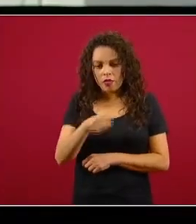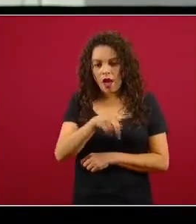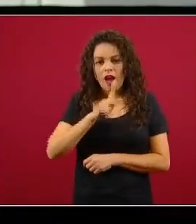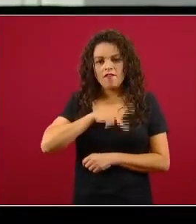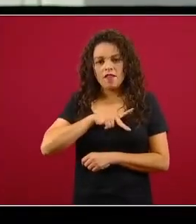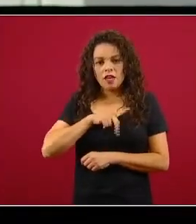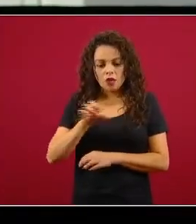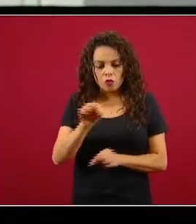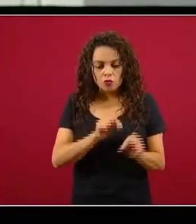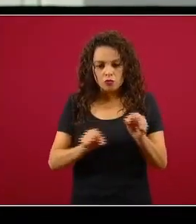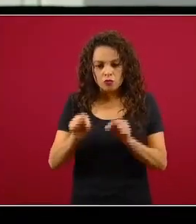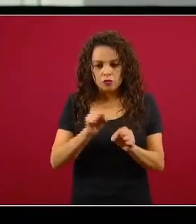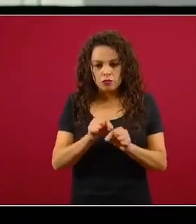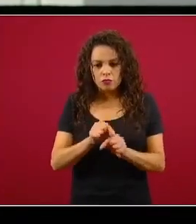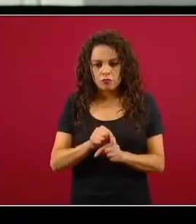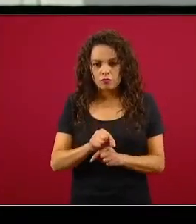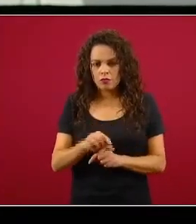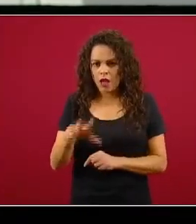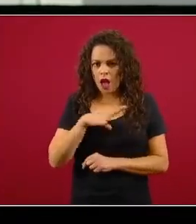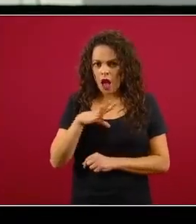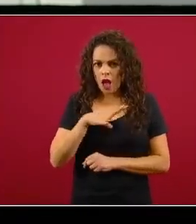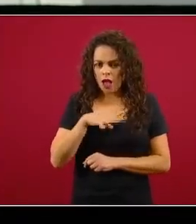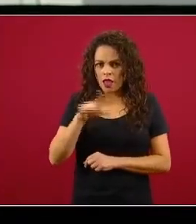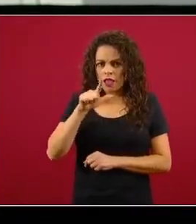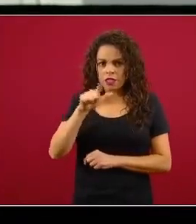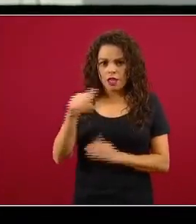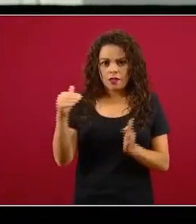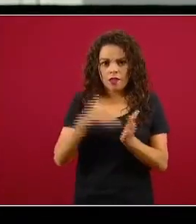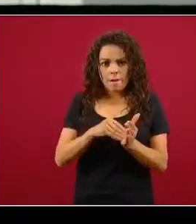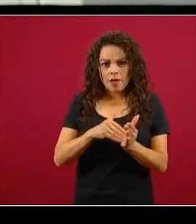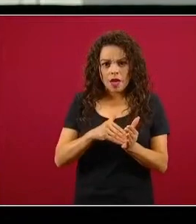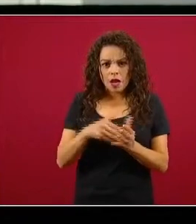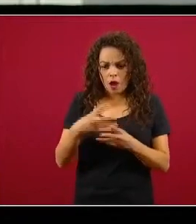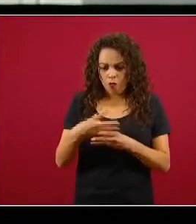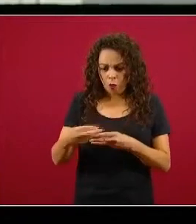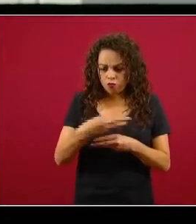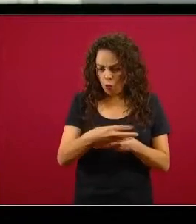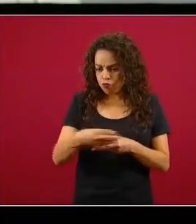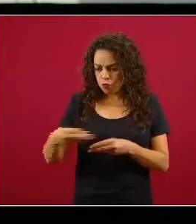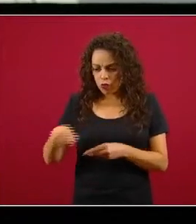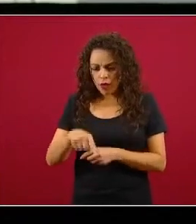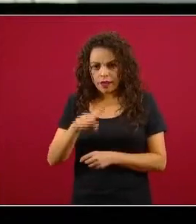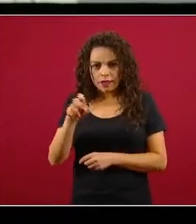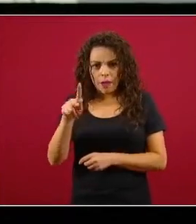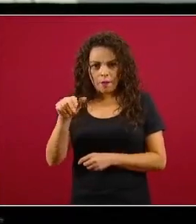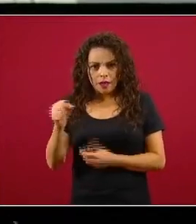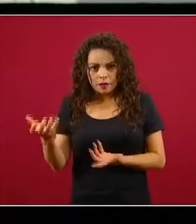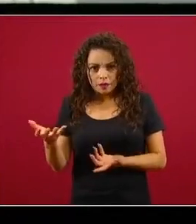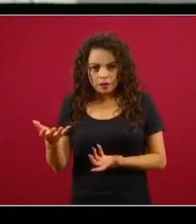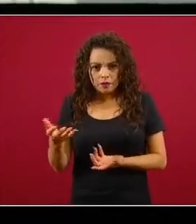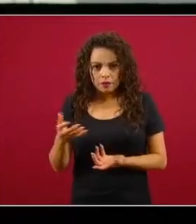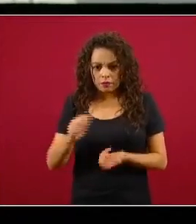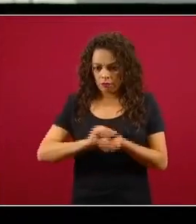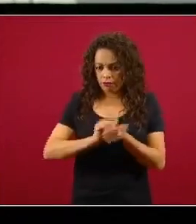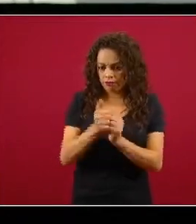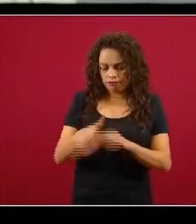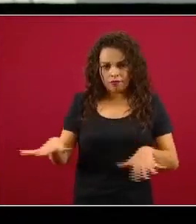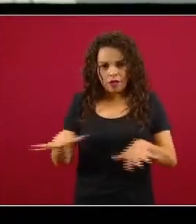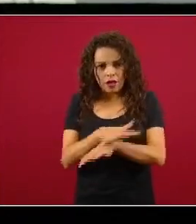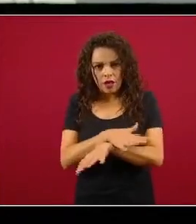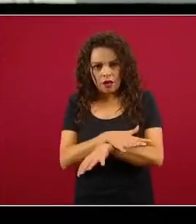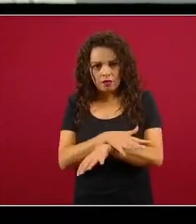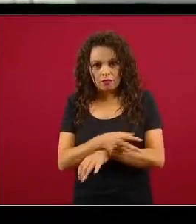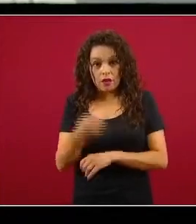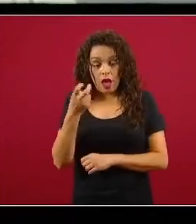entendido que hasta ahorita hay cerca de 17,000 mutaciones de las cepas. Tengo entendido que estas 17,000 mutaciones no todas son relevantes para el proceso